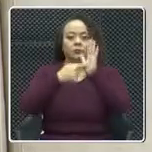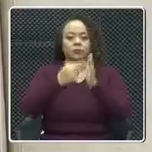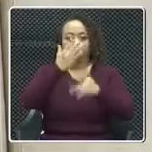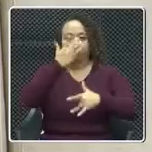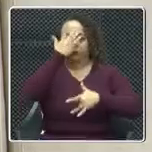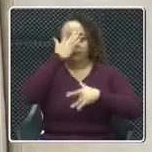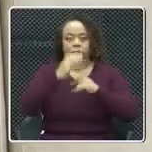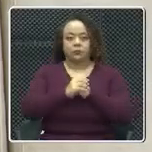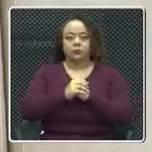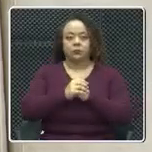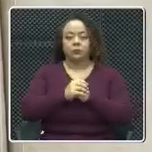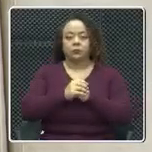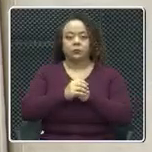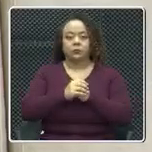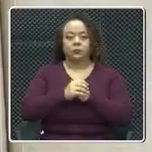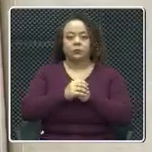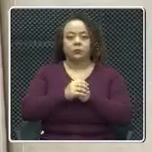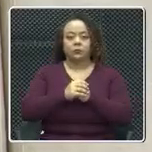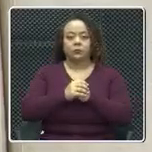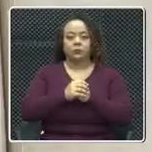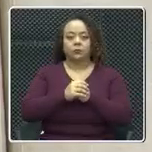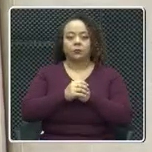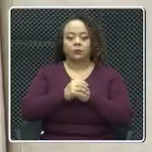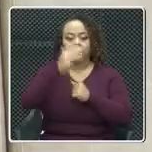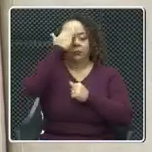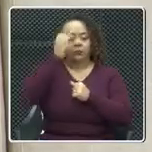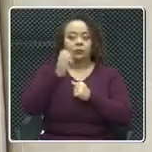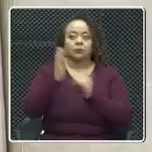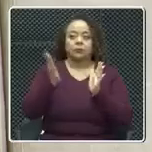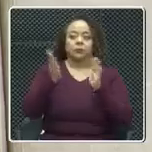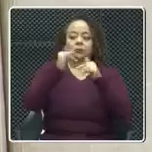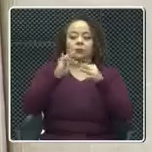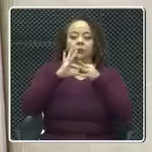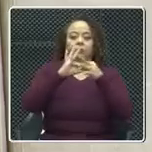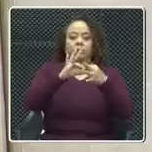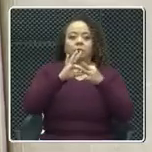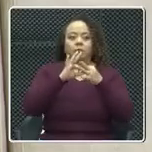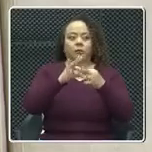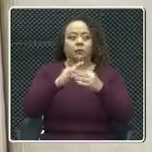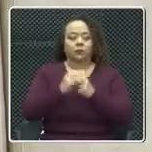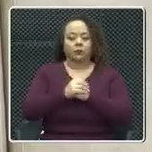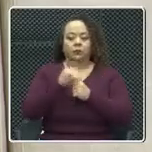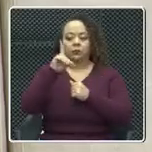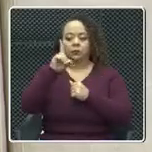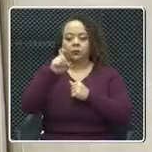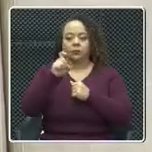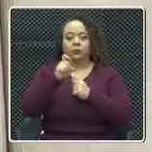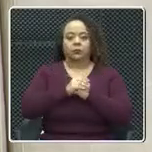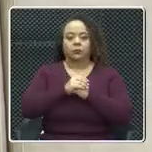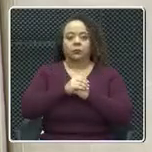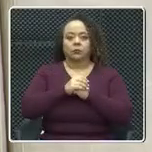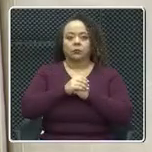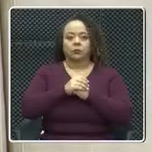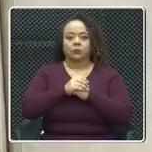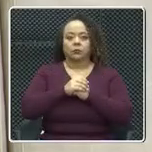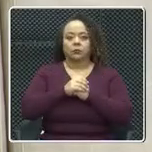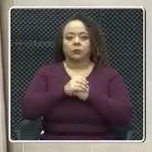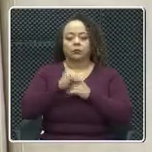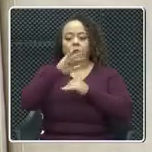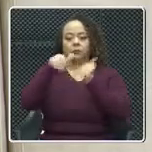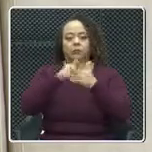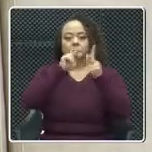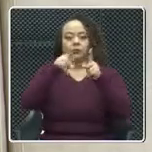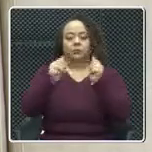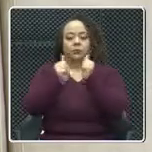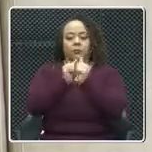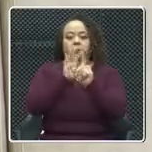enfermedad, ¿verdad? No, porque no hay una correlación entre el diagnóstico, o sea, no, es verdad que toda persona con